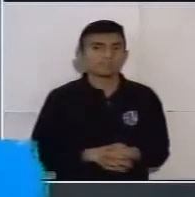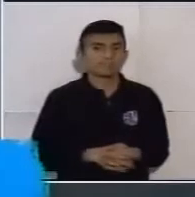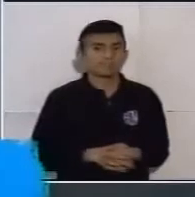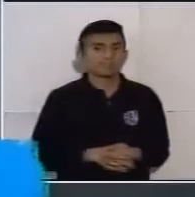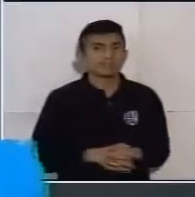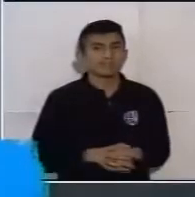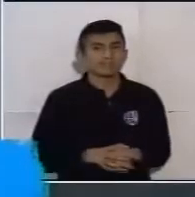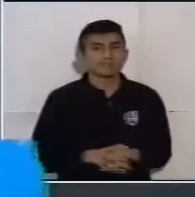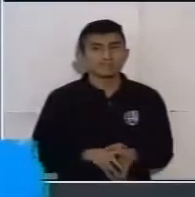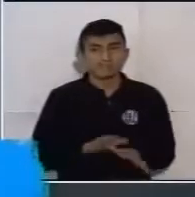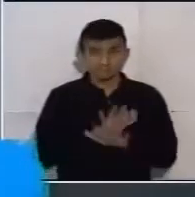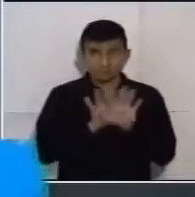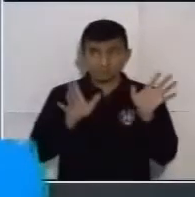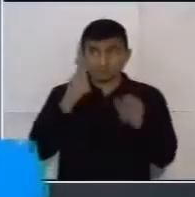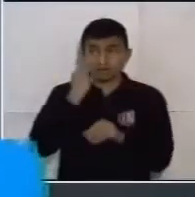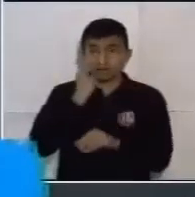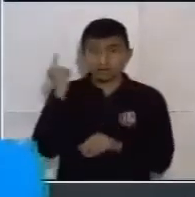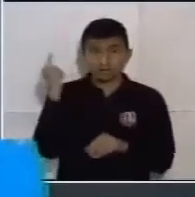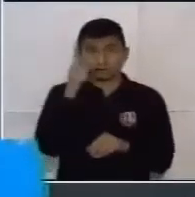Les queda así entonces.